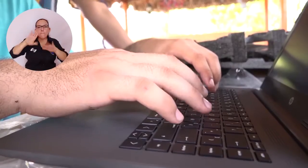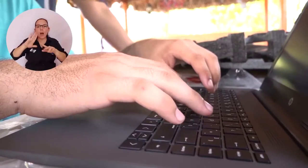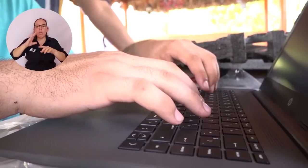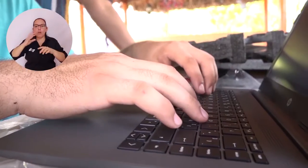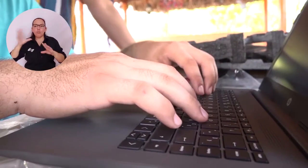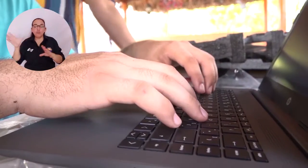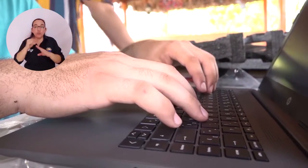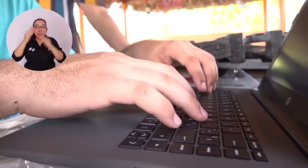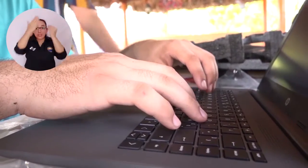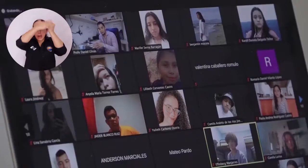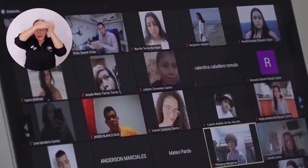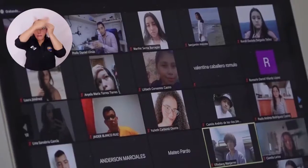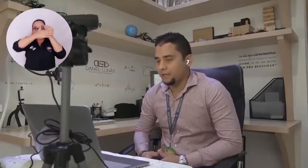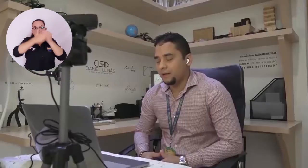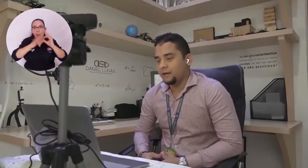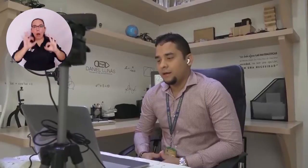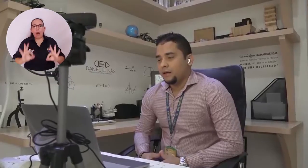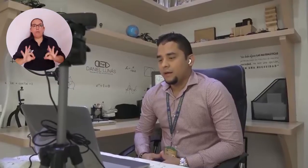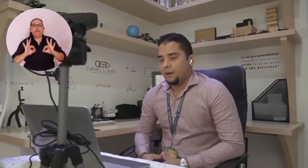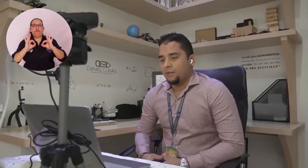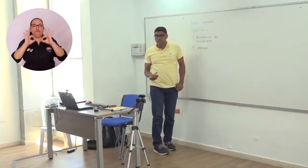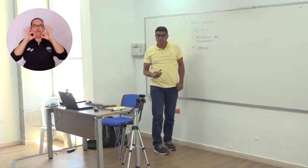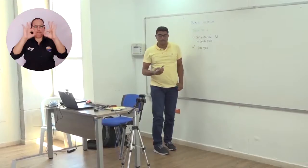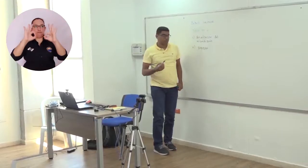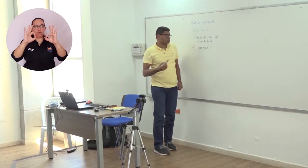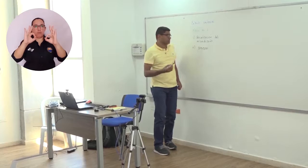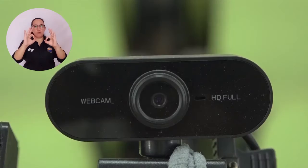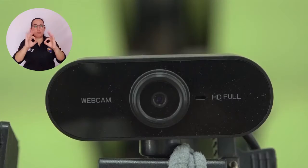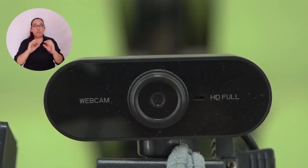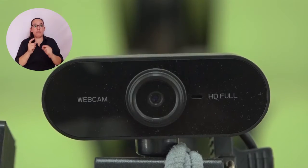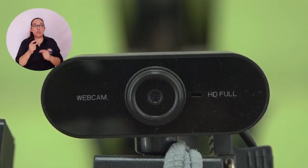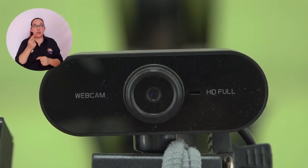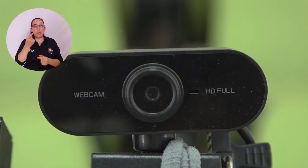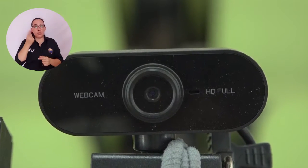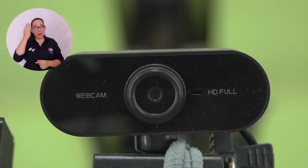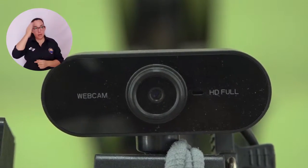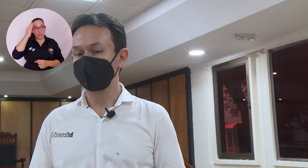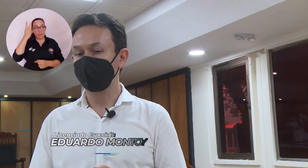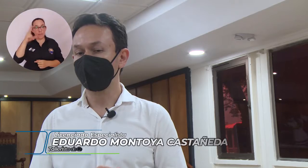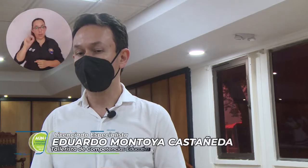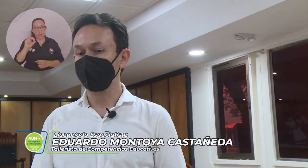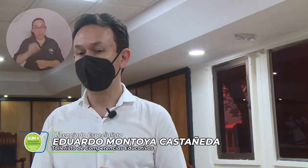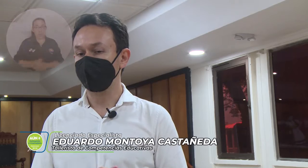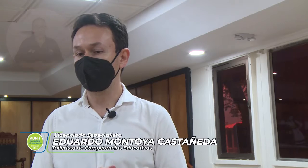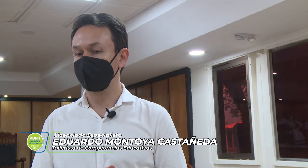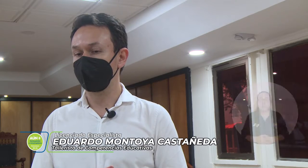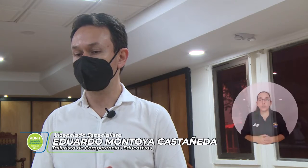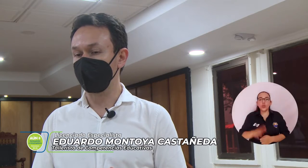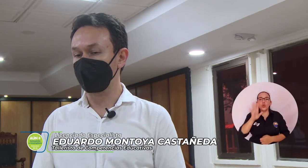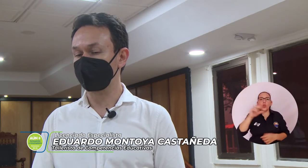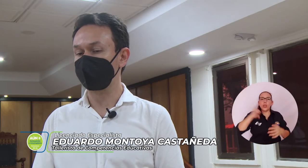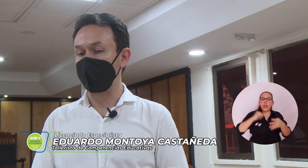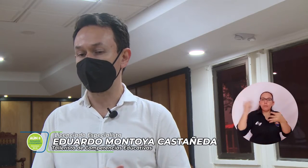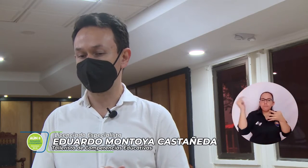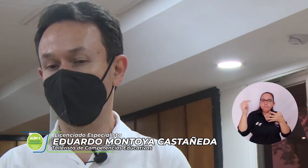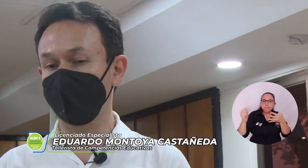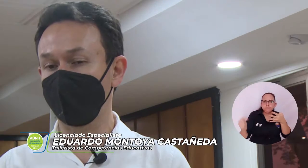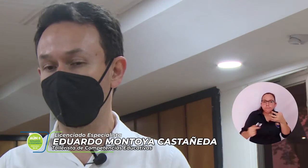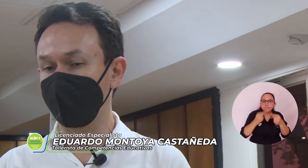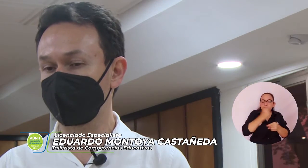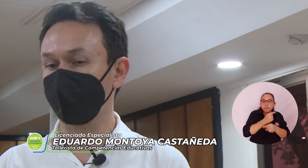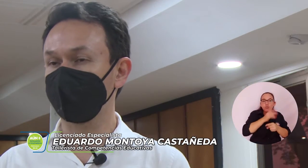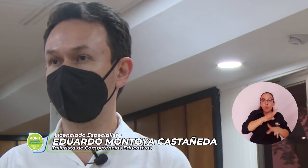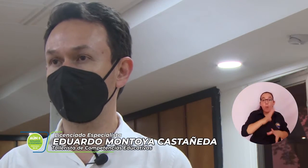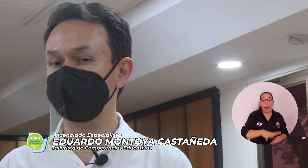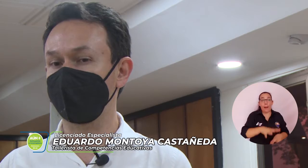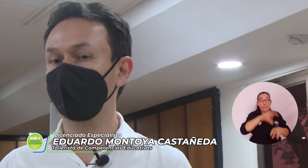mayor y mejor desempeño en las pruebas estandarizadas Saber Pro y Saber TIT. Estoy mostrando un pequeño taller que tiene dos elementos claves en